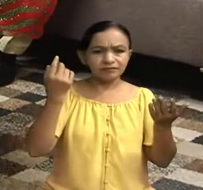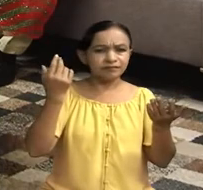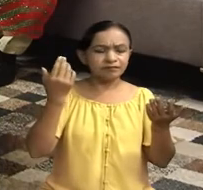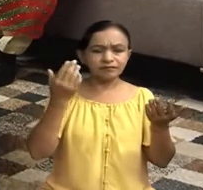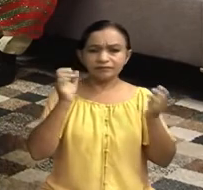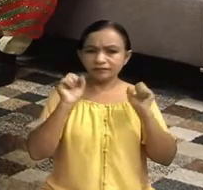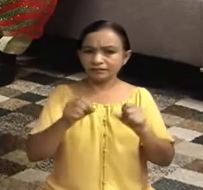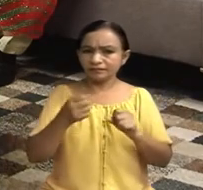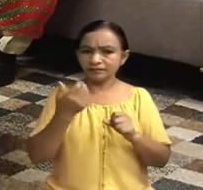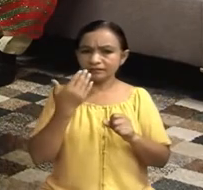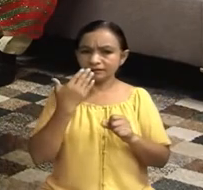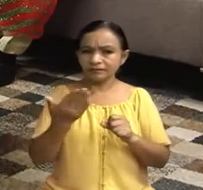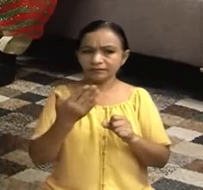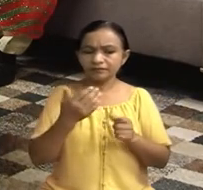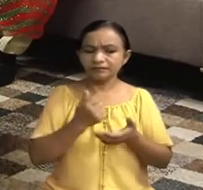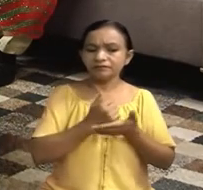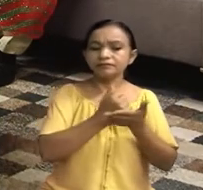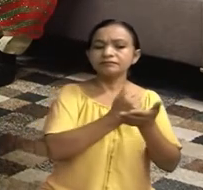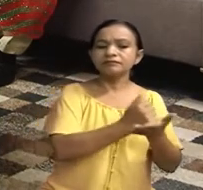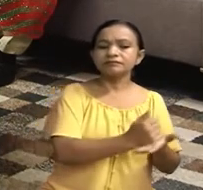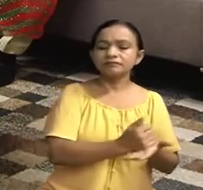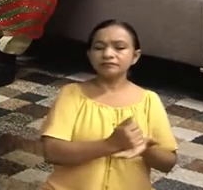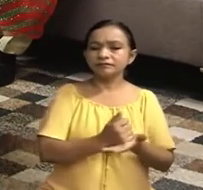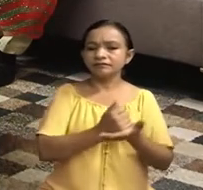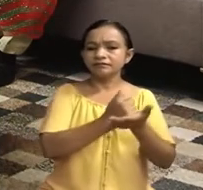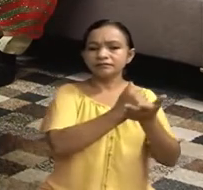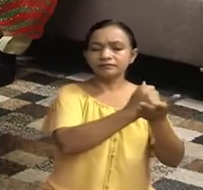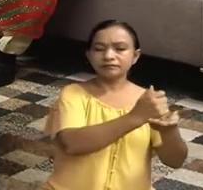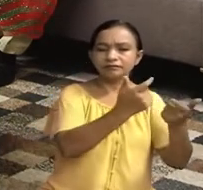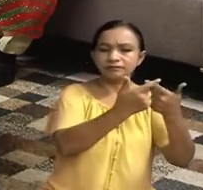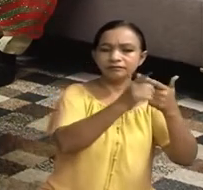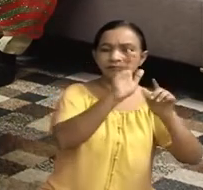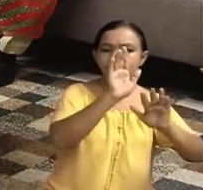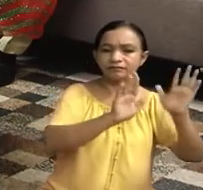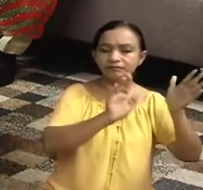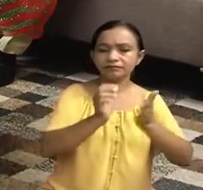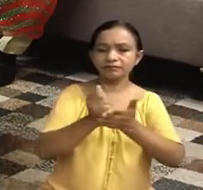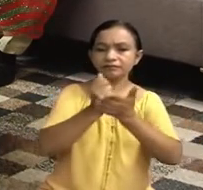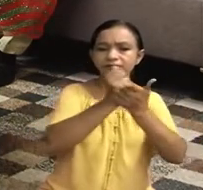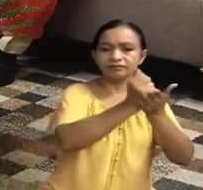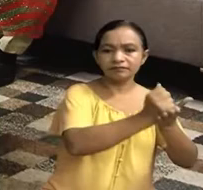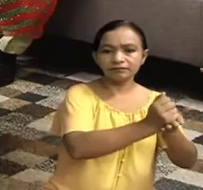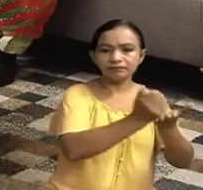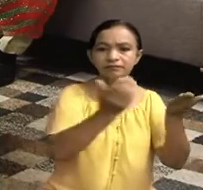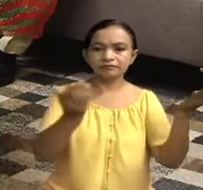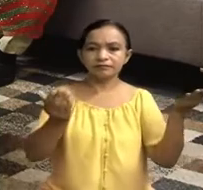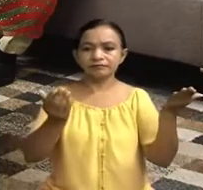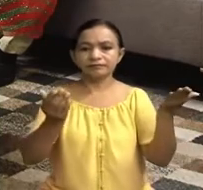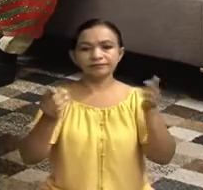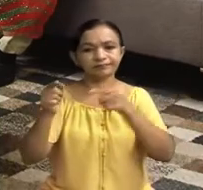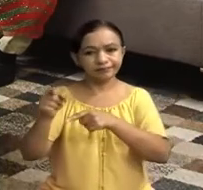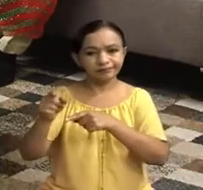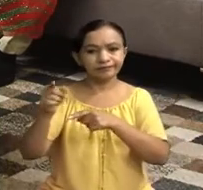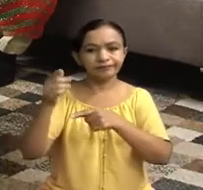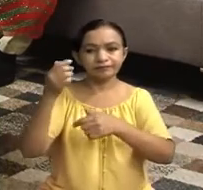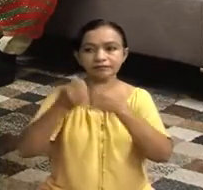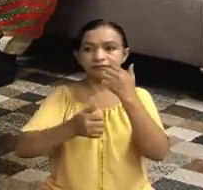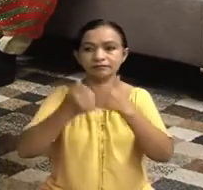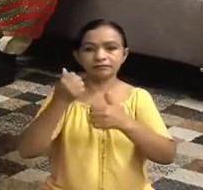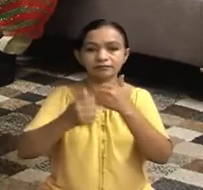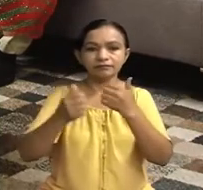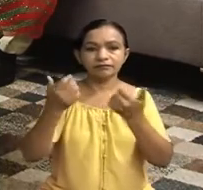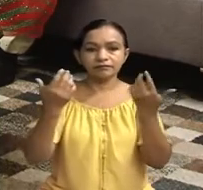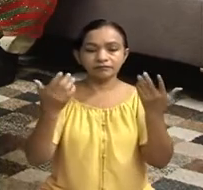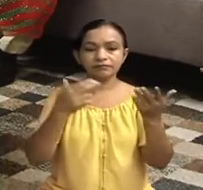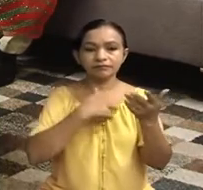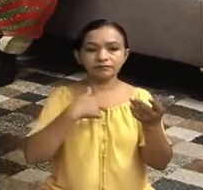justificación. Vamos a ir a ayudarles, a llevarles un poco de democracia, vamos a darle un poco de ayuda. Cuando son ellos los antidemocráticos, que imponen